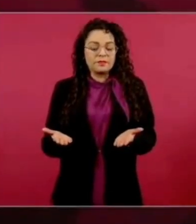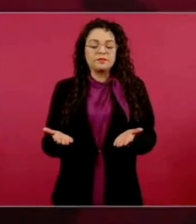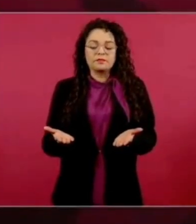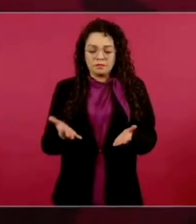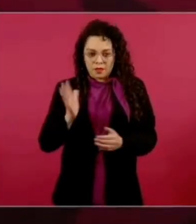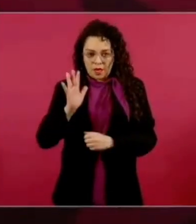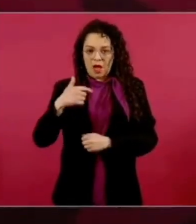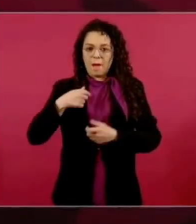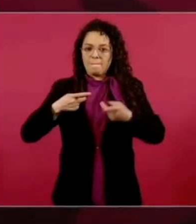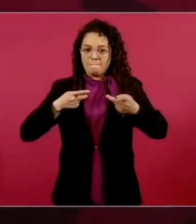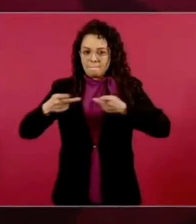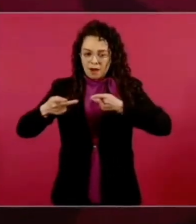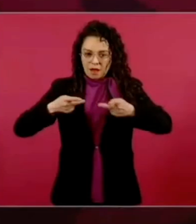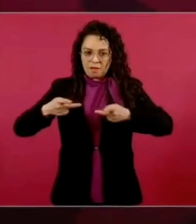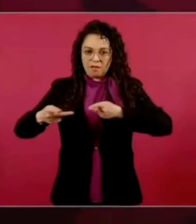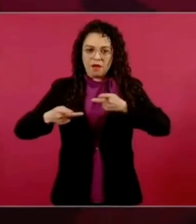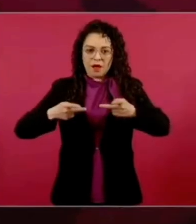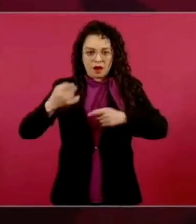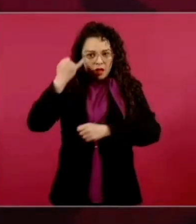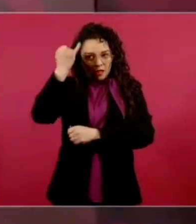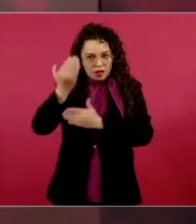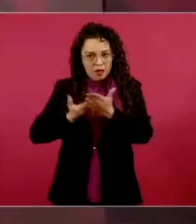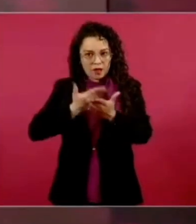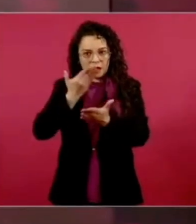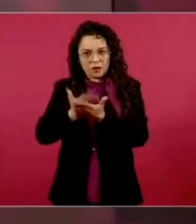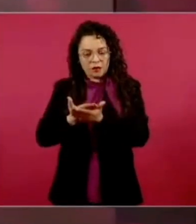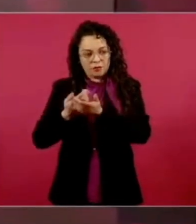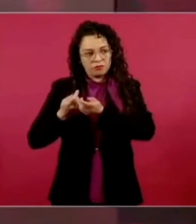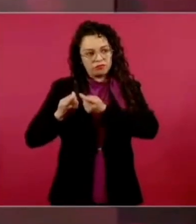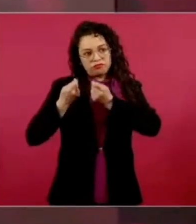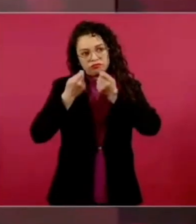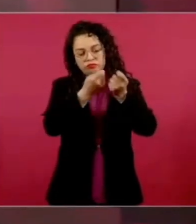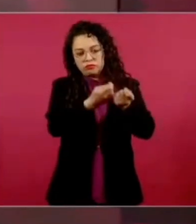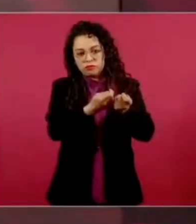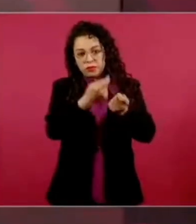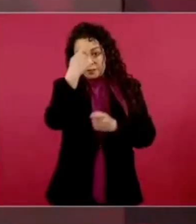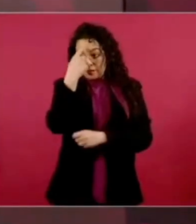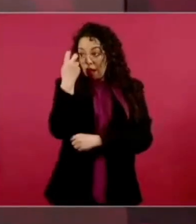que dejen de existir